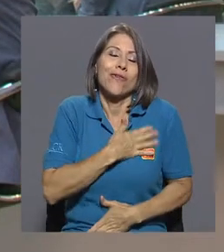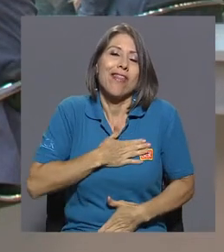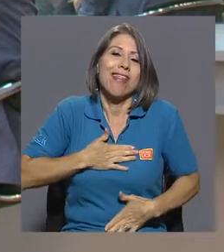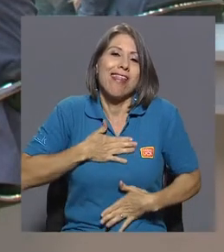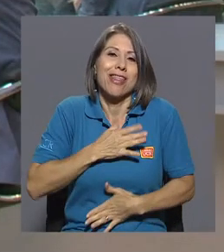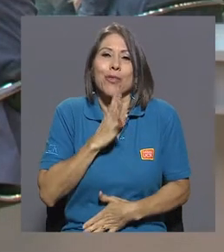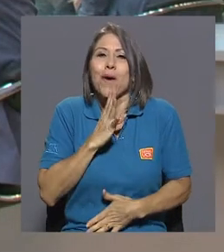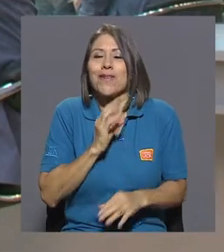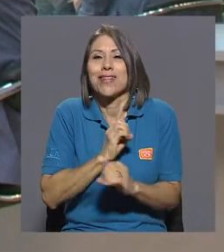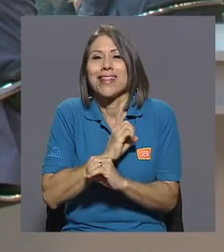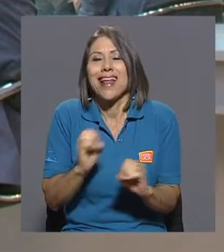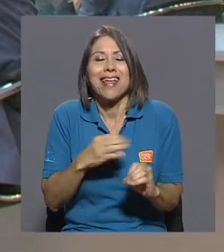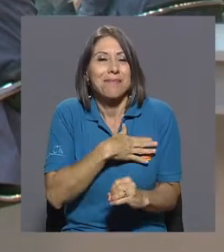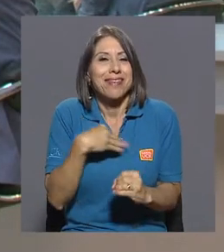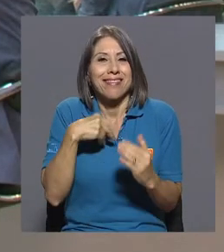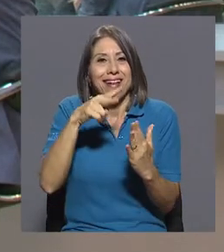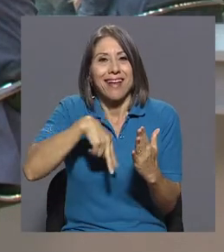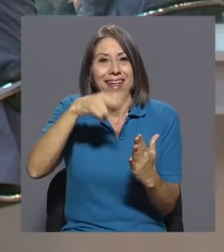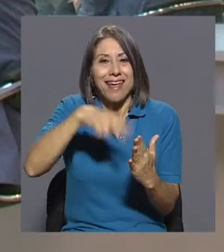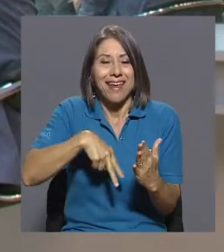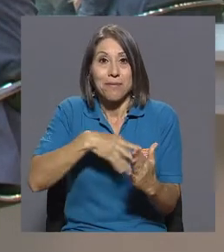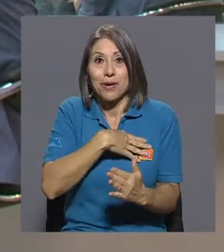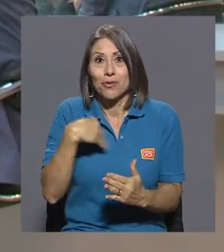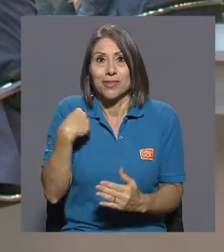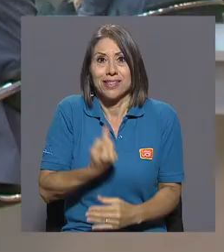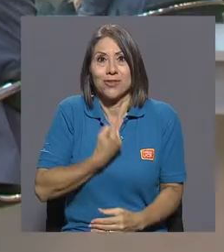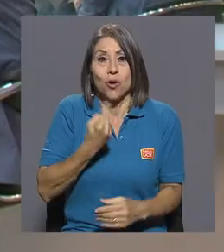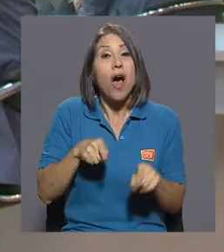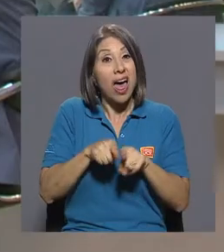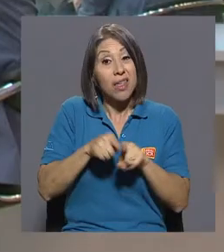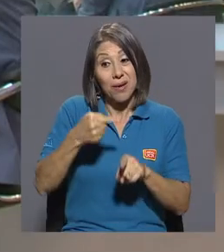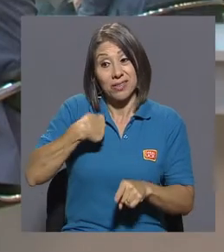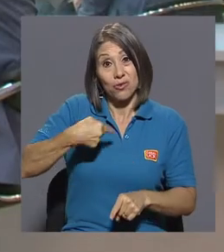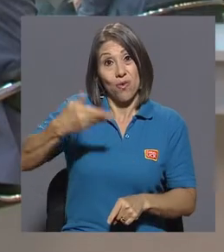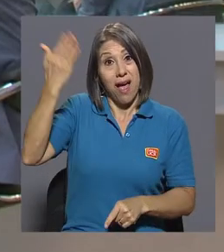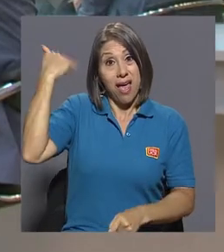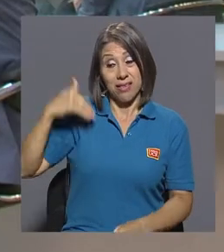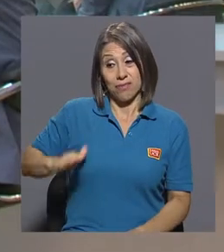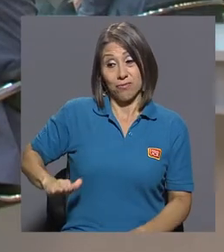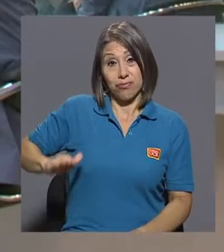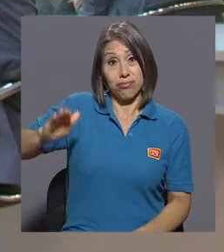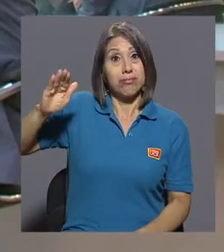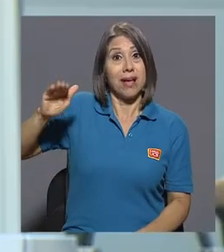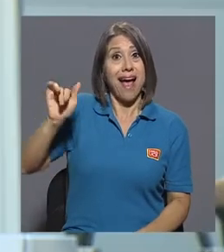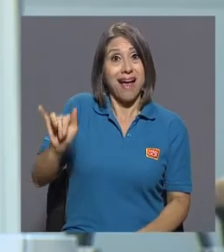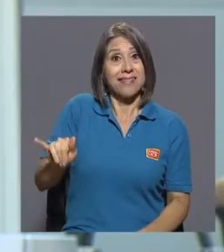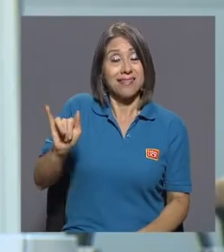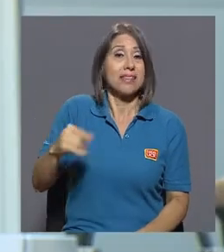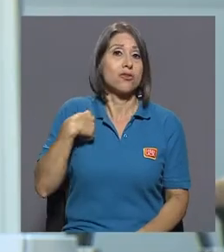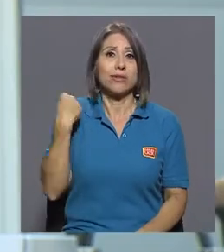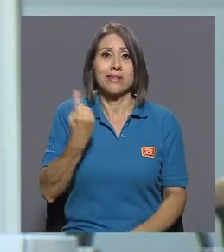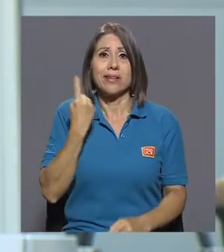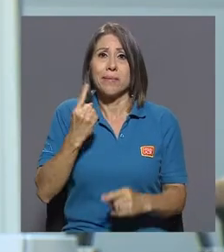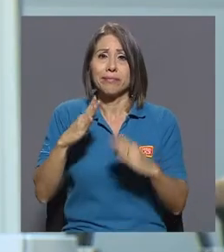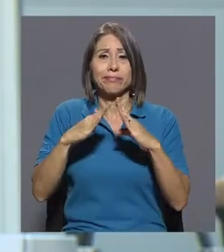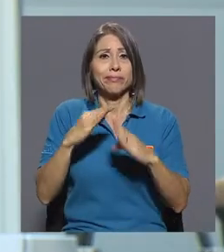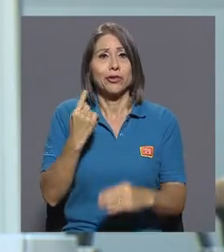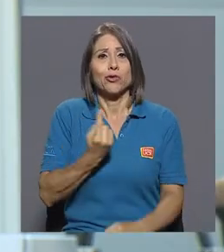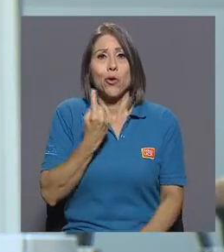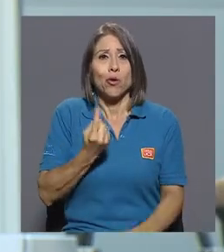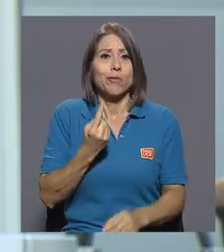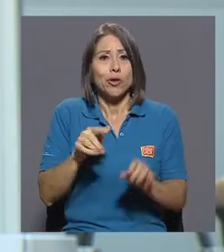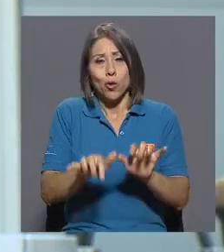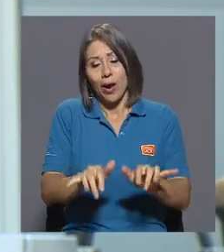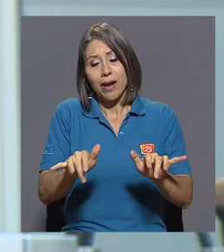solo. Y además mi crianza fue muy así, es decir, yo... fui creado a hacer cosas solas, es decir, tocar piano y todo lo que yo